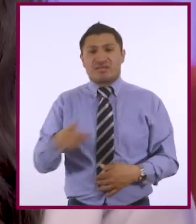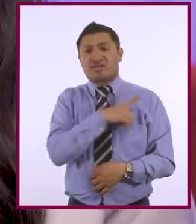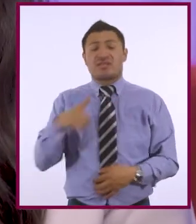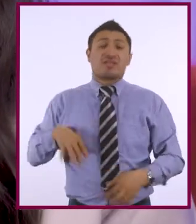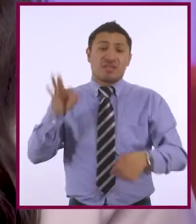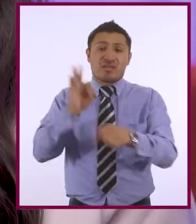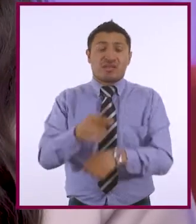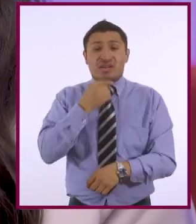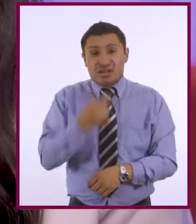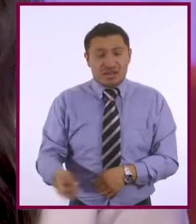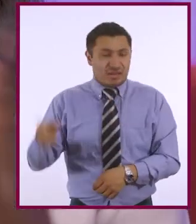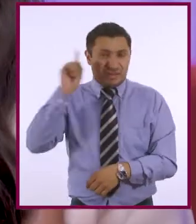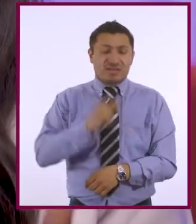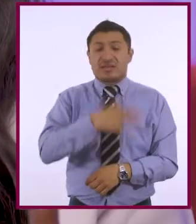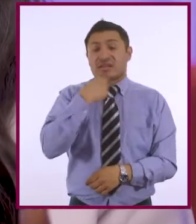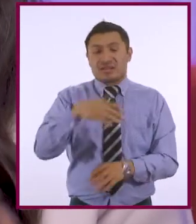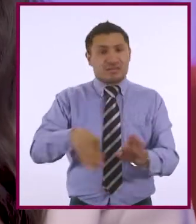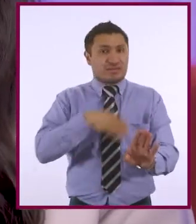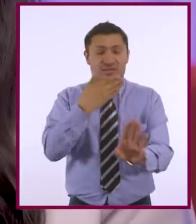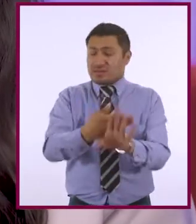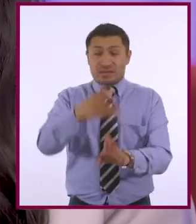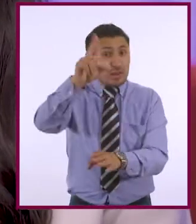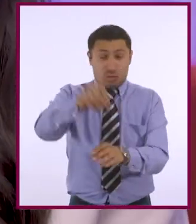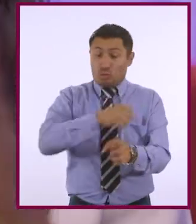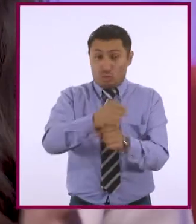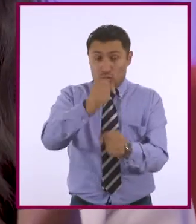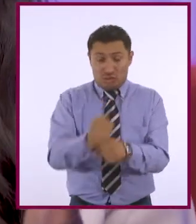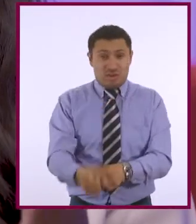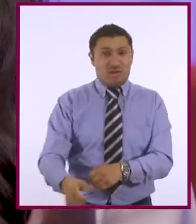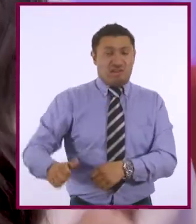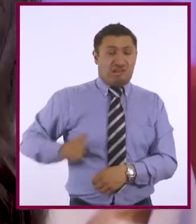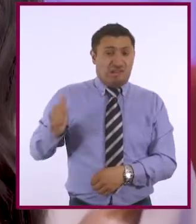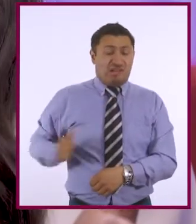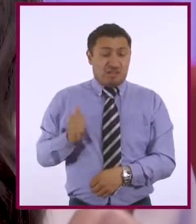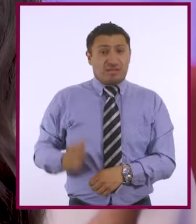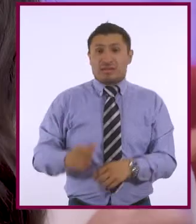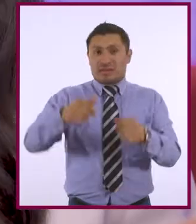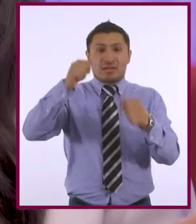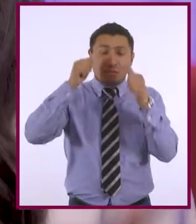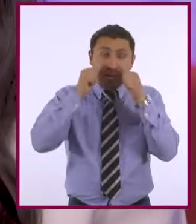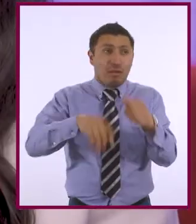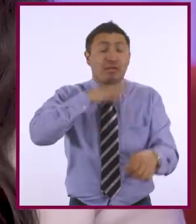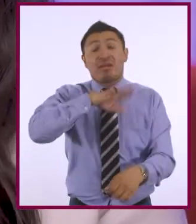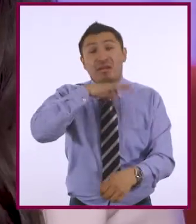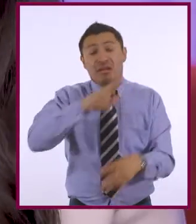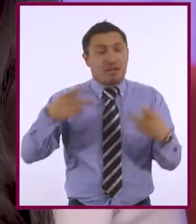proteger a los niños y a las niñas contra la violencia, el abuso y la desatención por parte de las personas